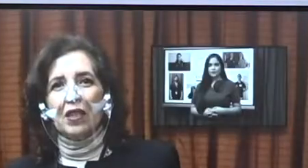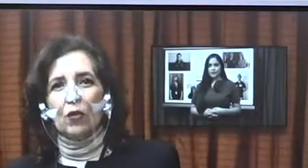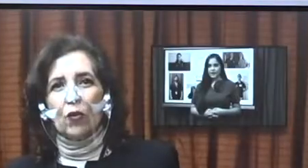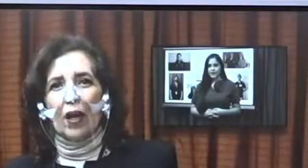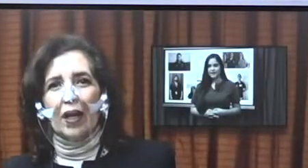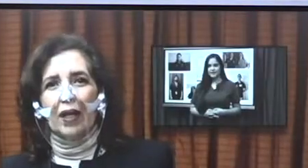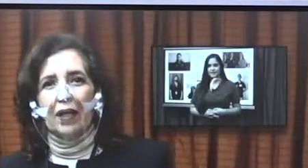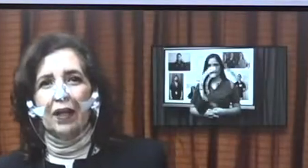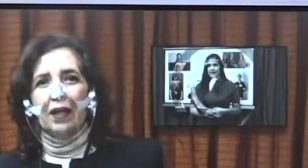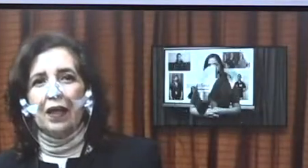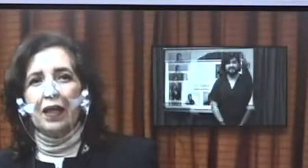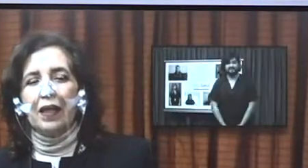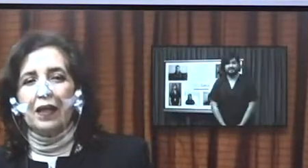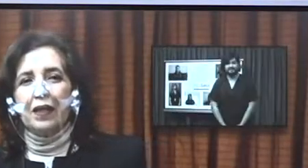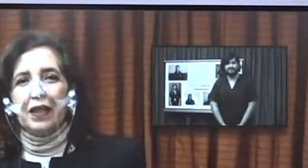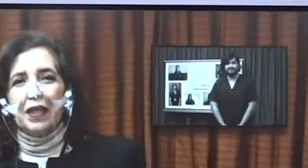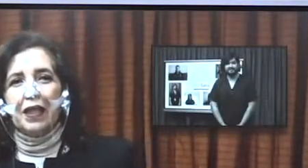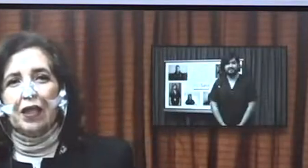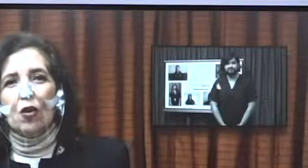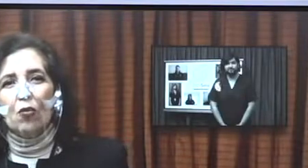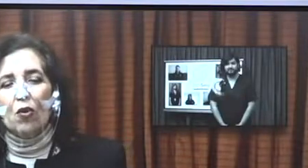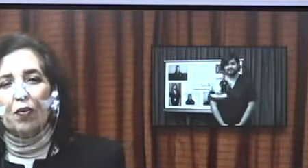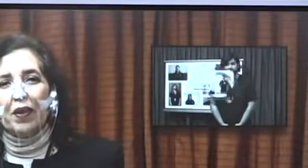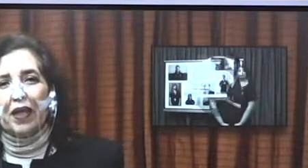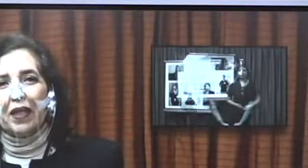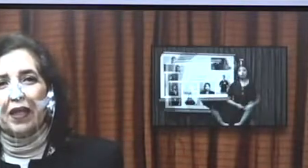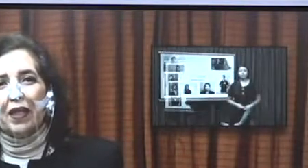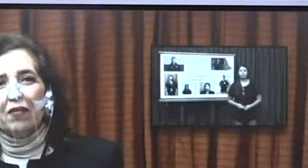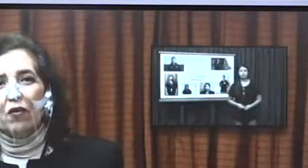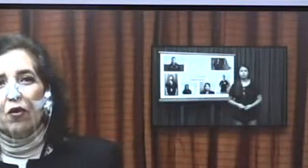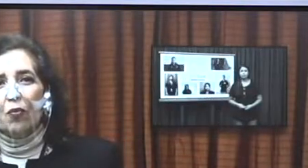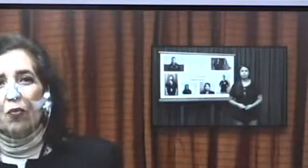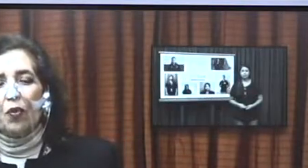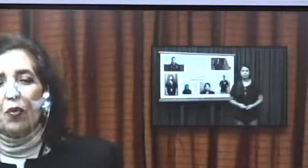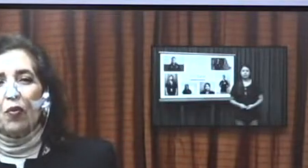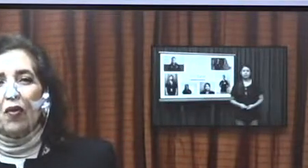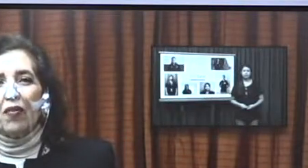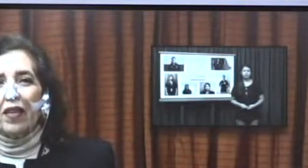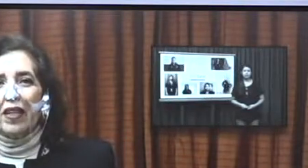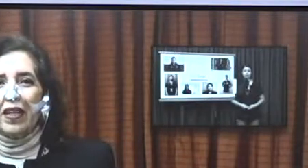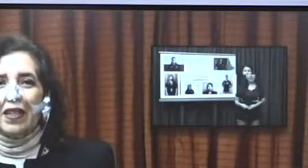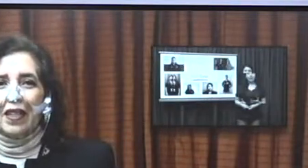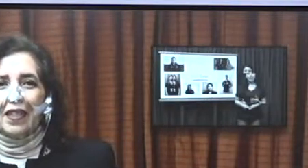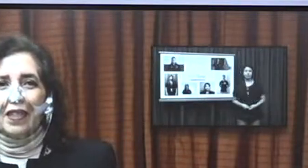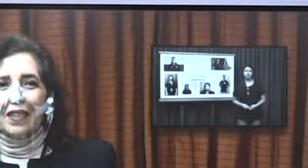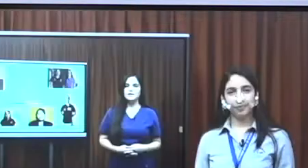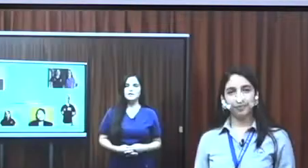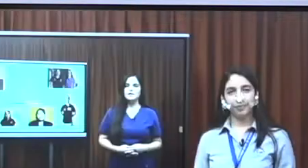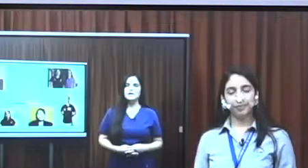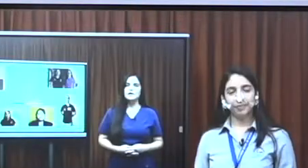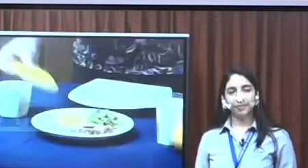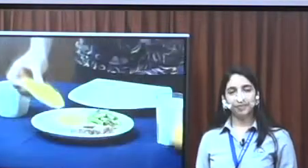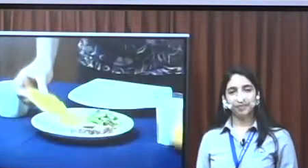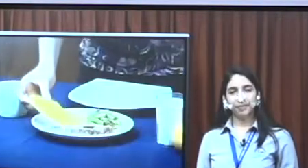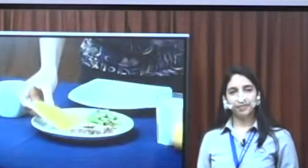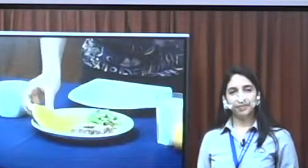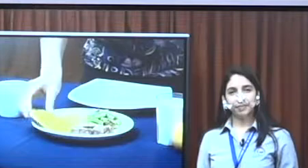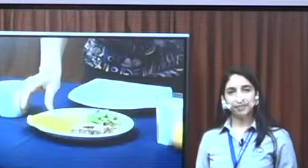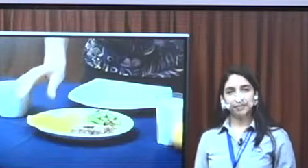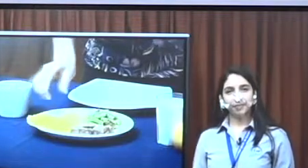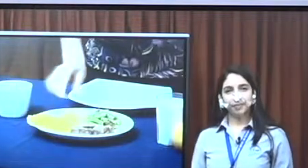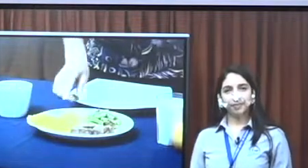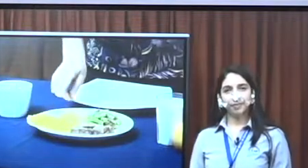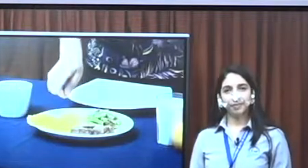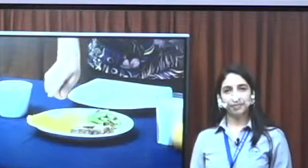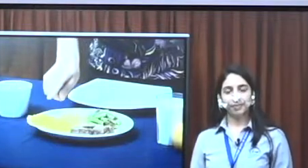estamos... Este plan tiene que ver como con una consecuencia de la pandemia, Sin lugar a dudas, surge como una necesidad producto de la situación que estamos viviendo.